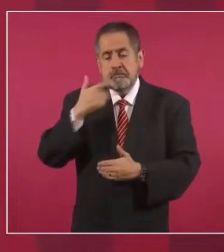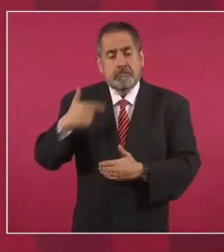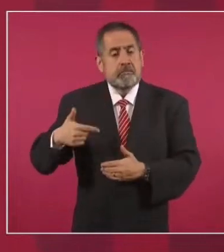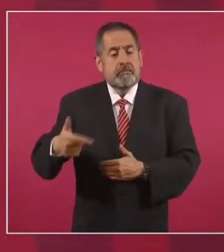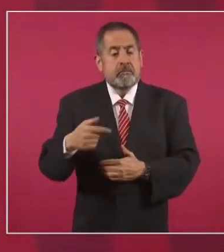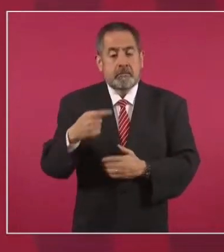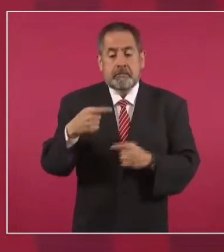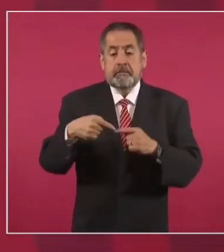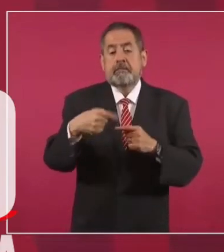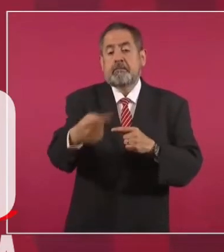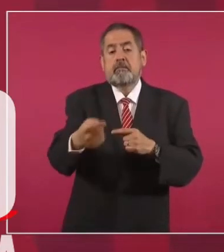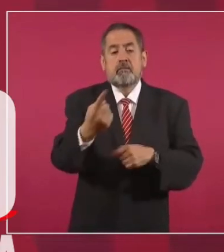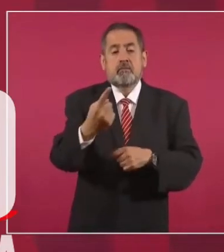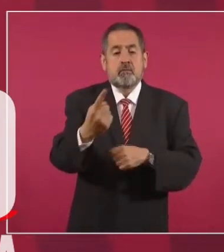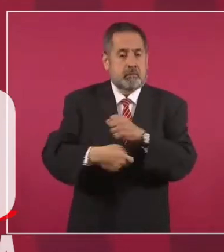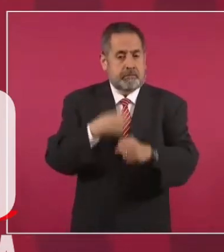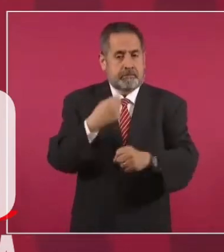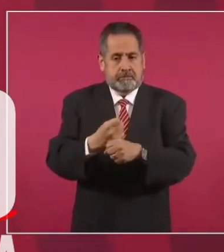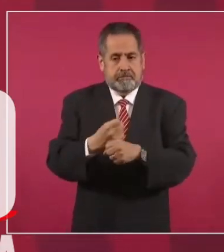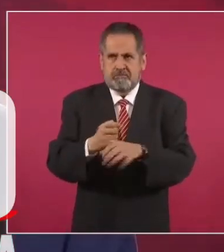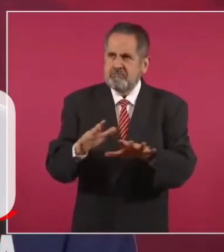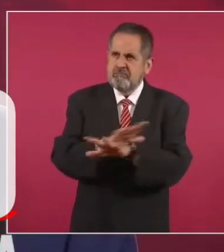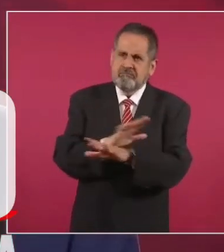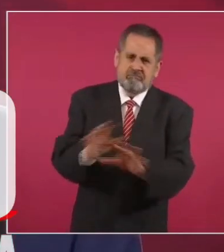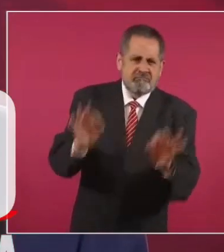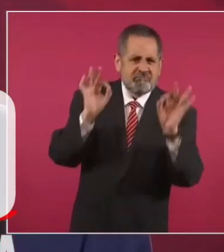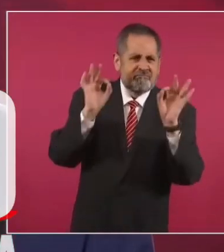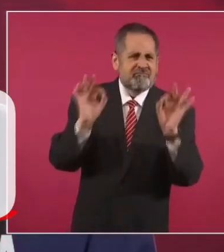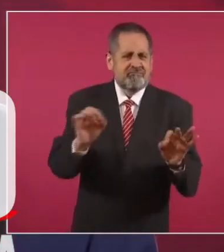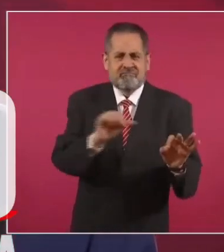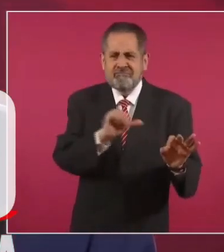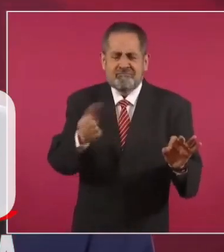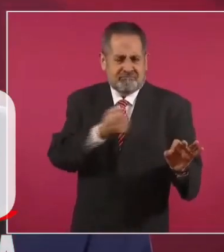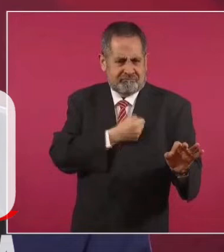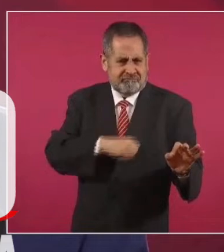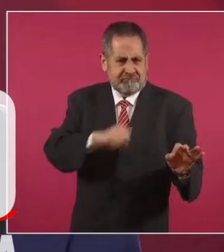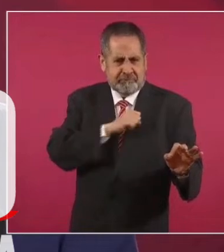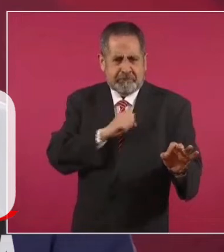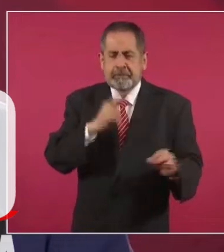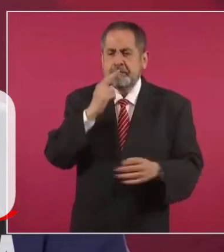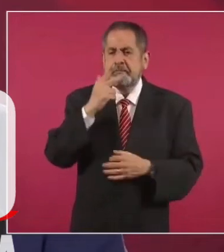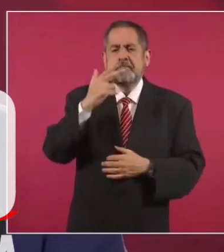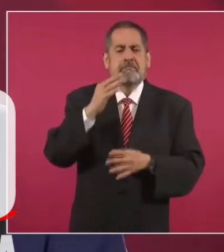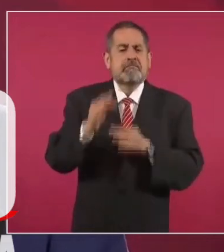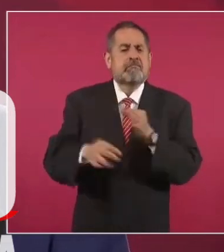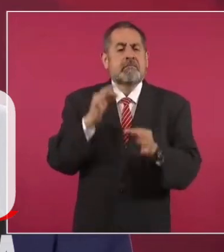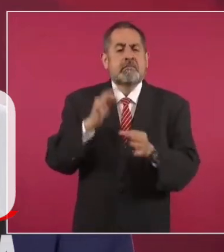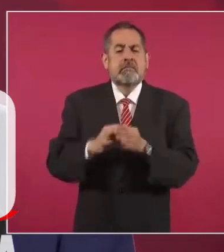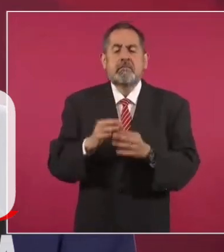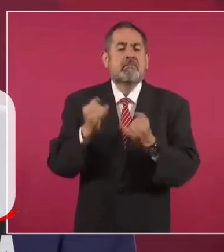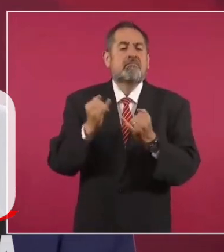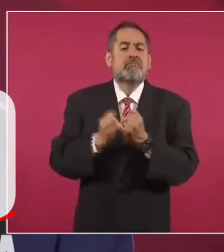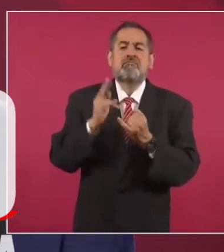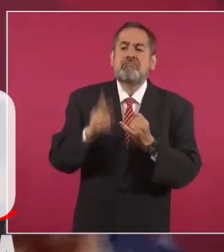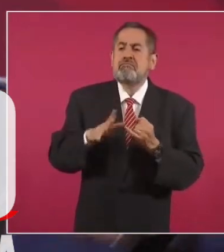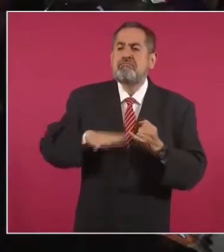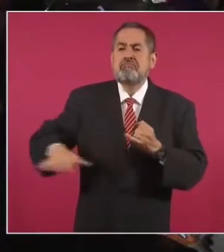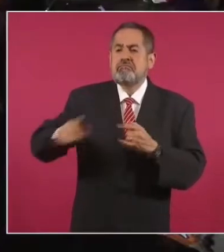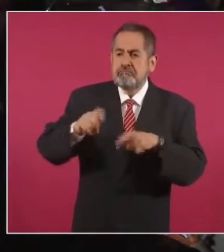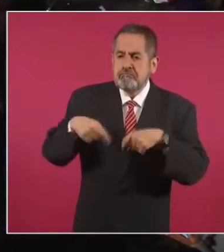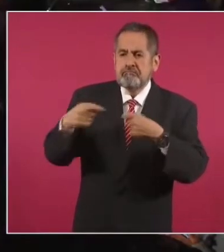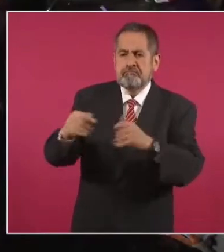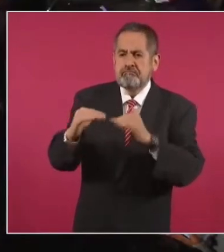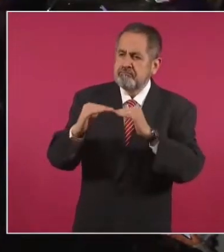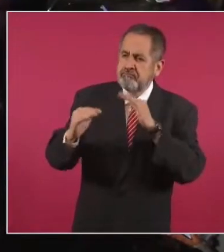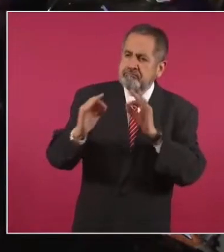año próximo tengamos un sistema de salud como lo merece nuestro pueblo. Entonces, esa es la